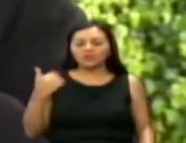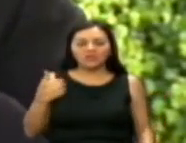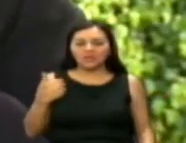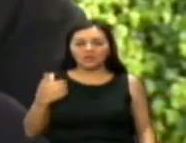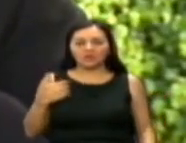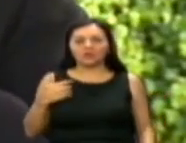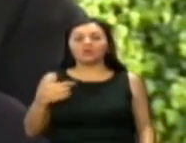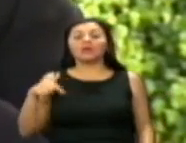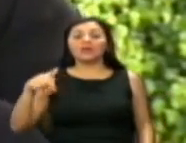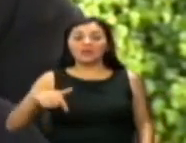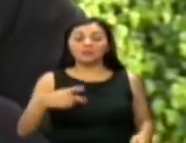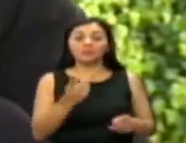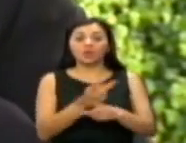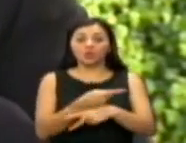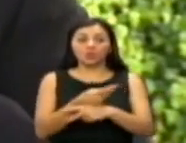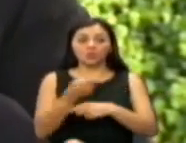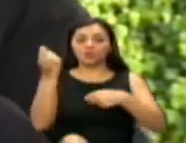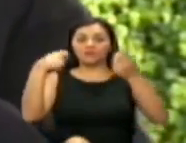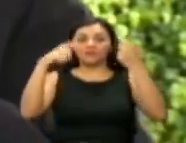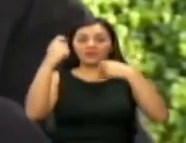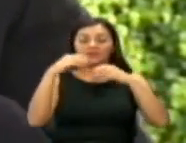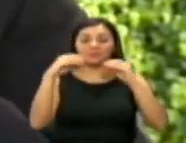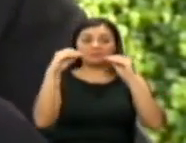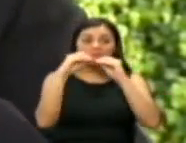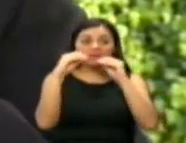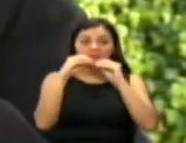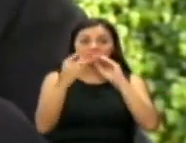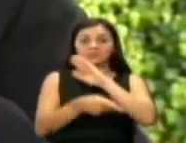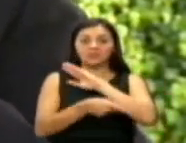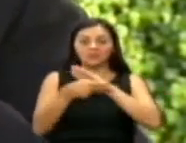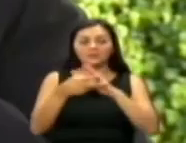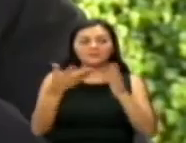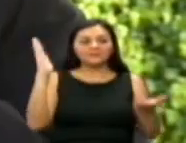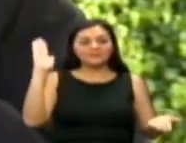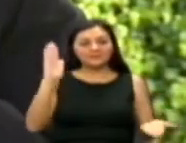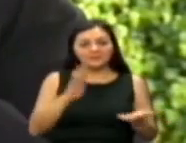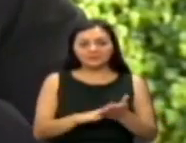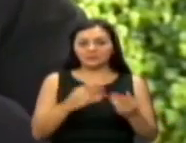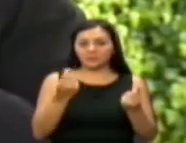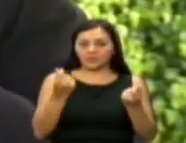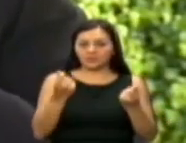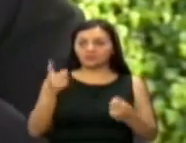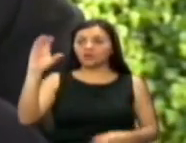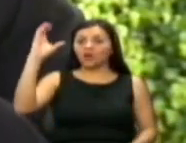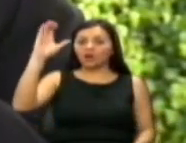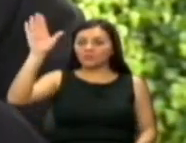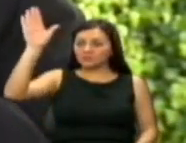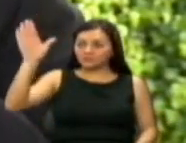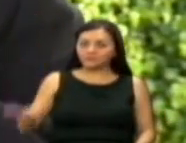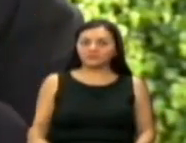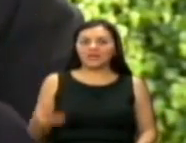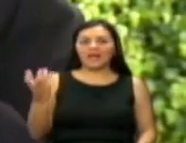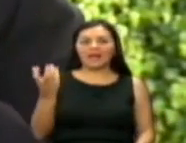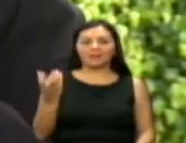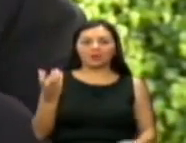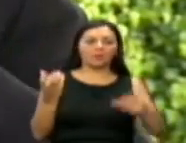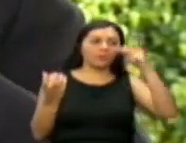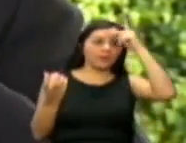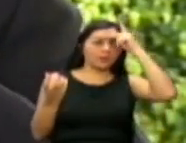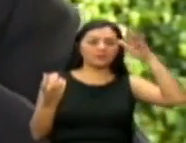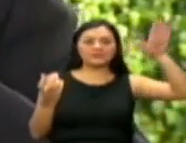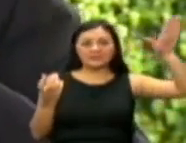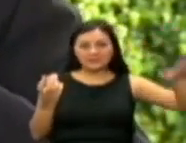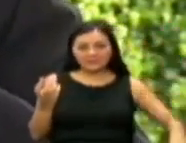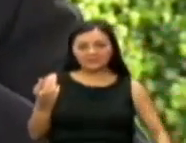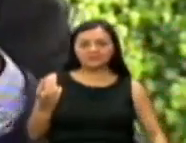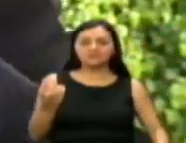el principal producto de exportación. A Colombia también le pasó lo mismo, con el carbón y el petróleo, y devaluó 54% el peso. A nosotros